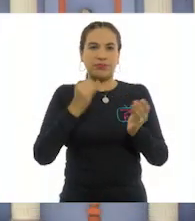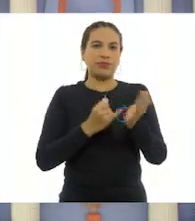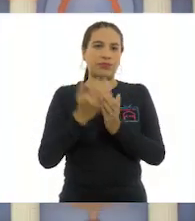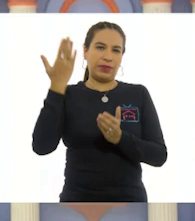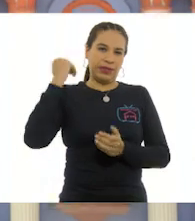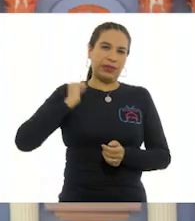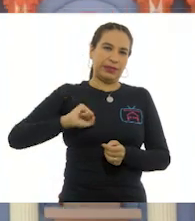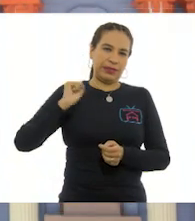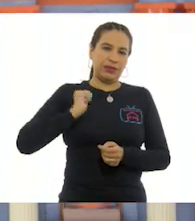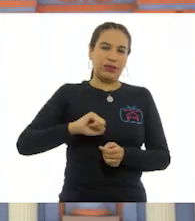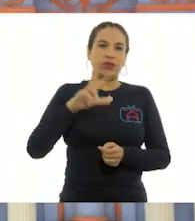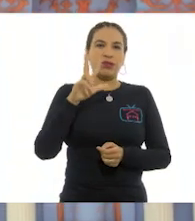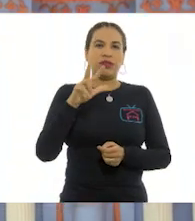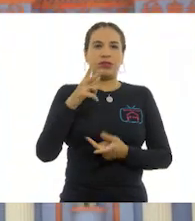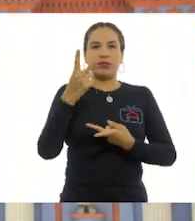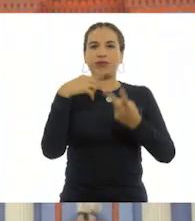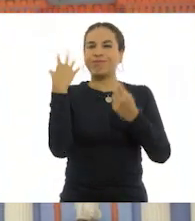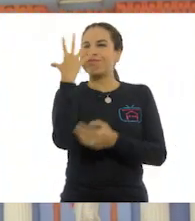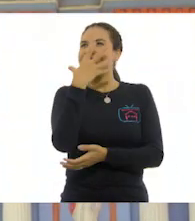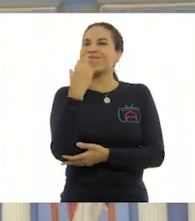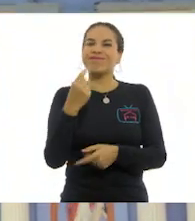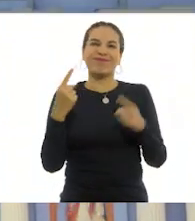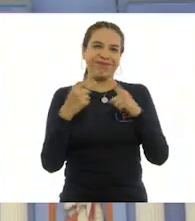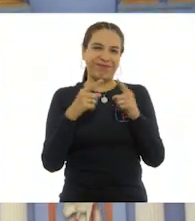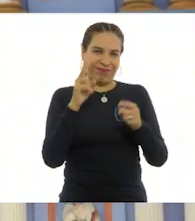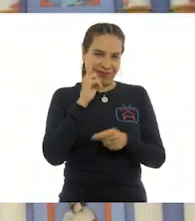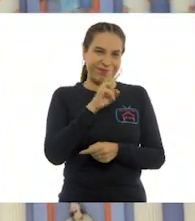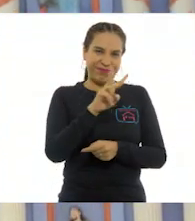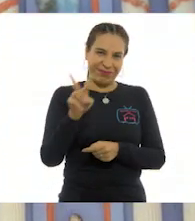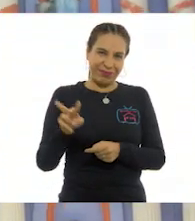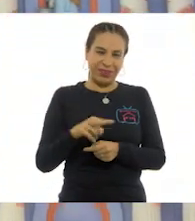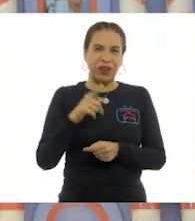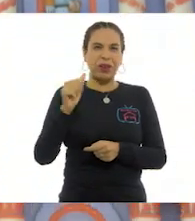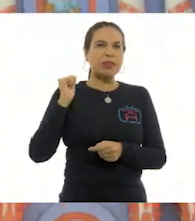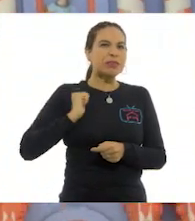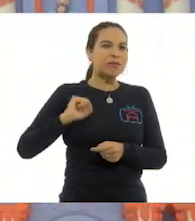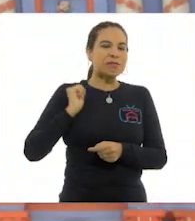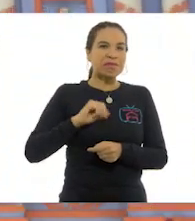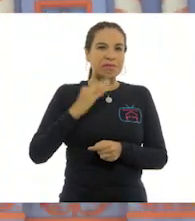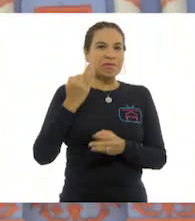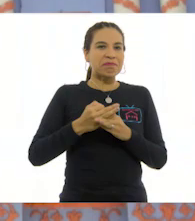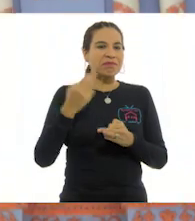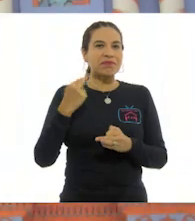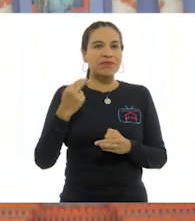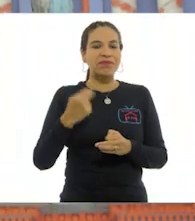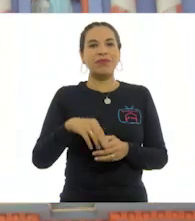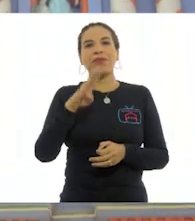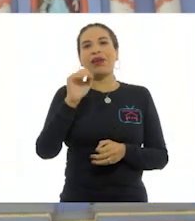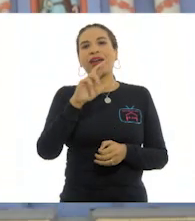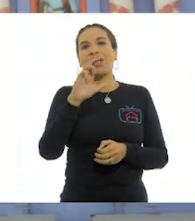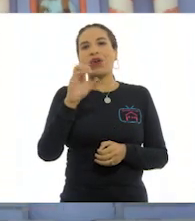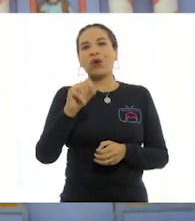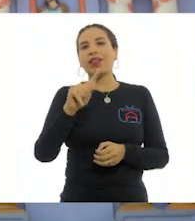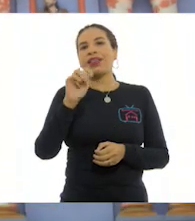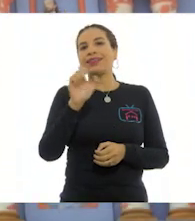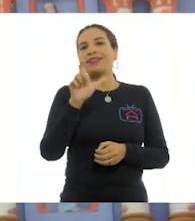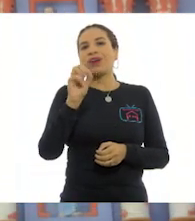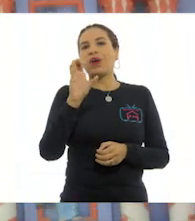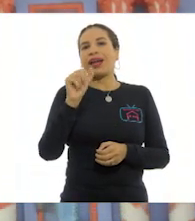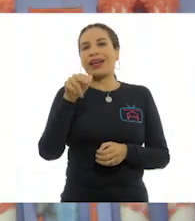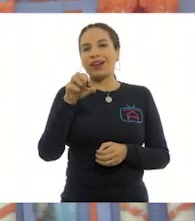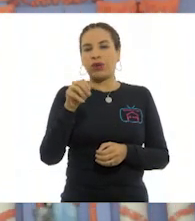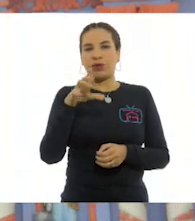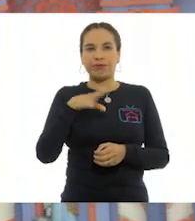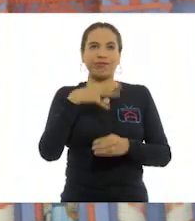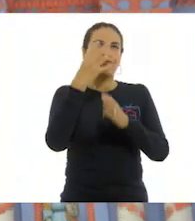XVIII se levantó esta primorosa iglesita que pueden ver, en un estilo que aquí le llaman barroco texcocano. Tiene